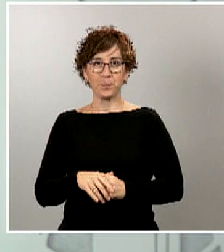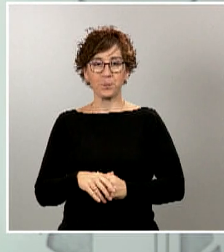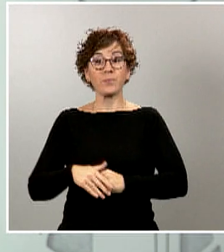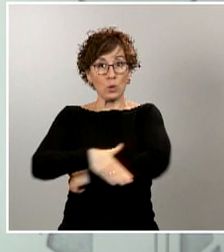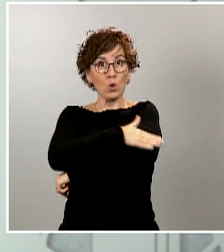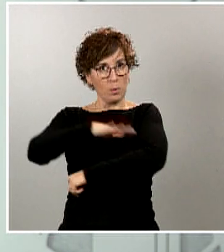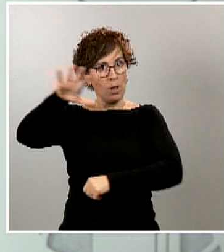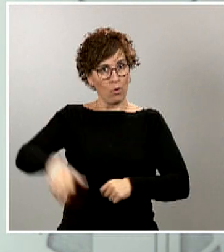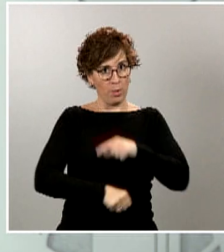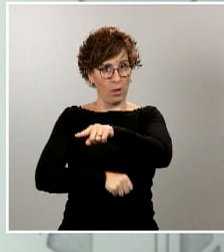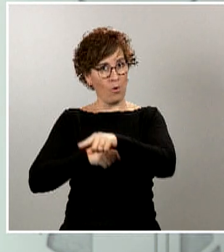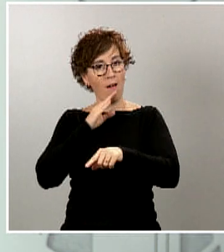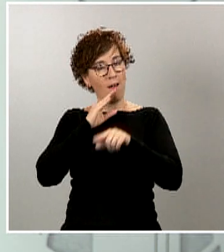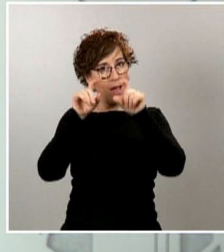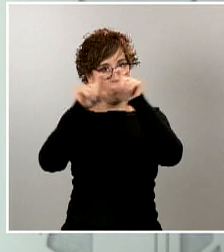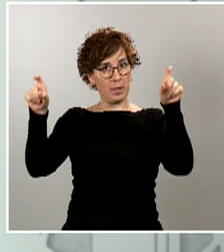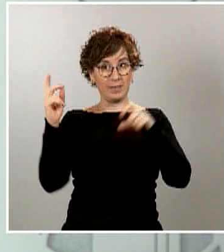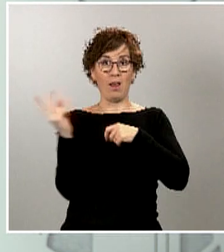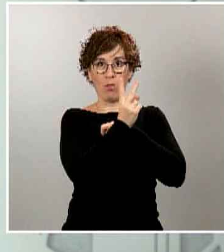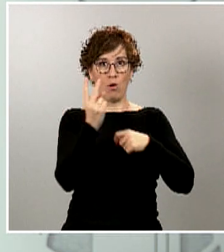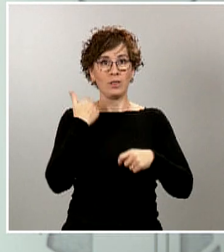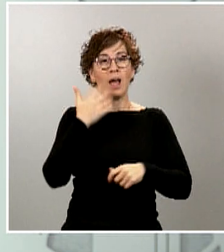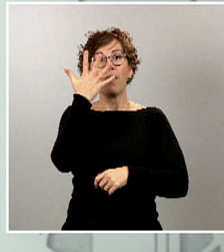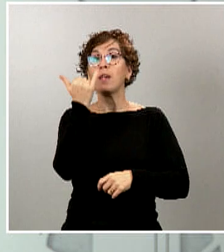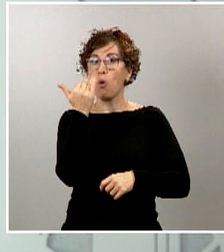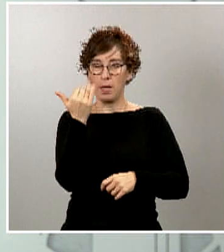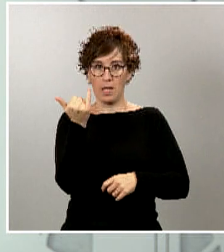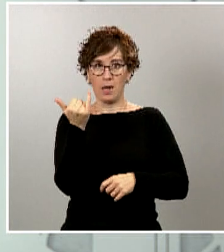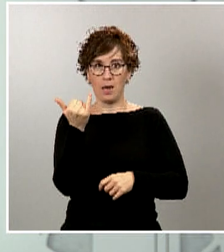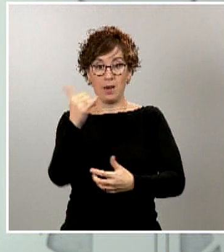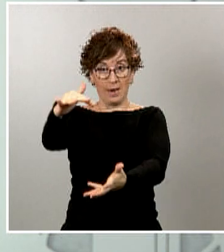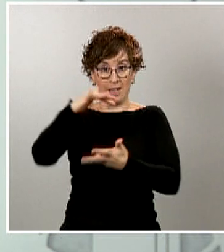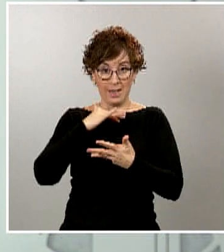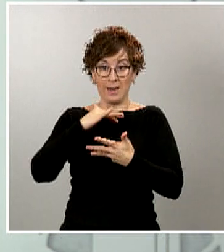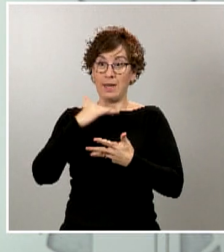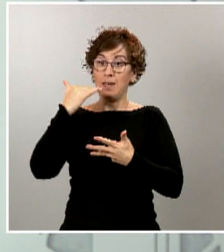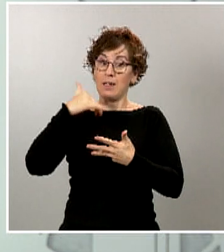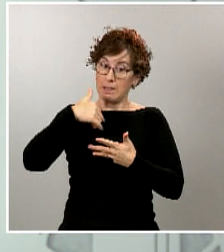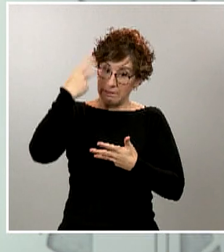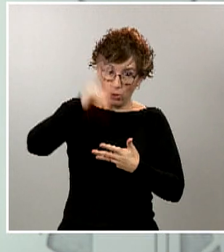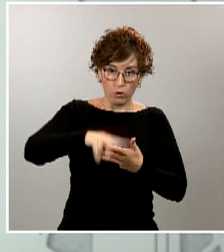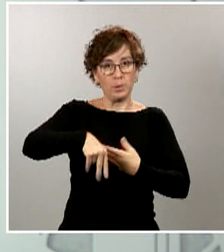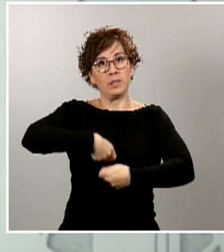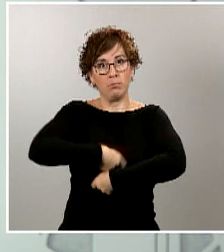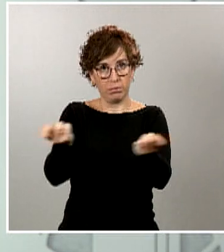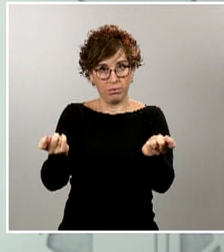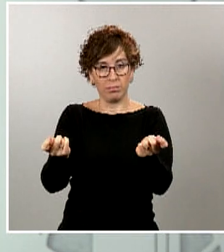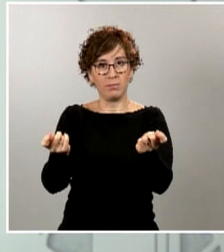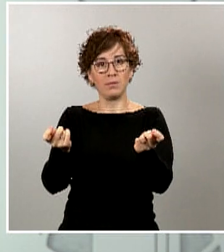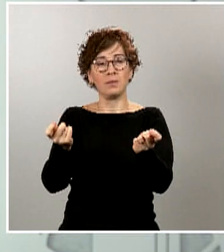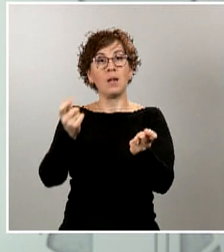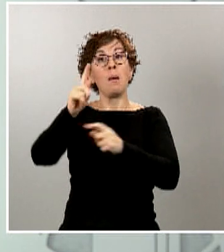estas empresas de 5.000 unidades que van a ser liberadas en los próximos 2 meses, y esto, junto también con el proyecto que